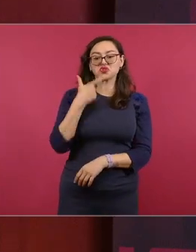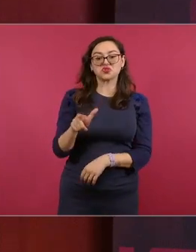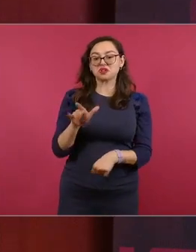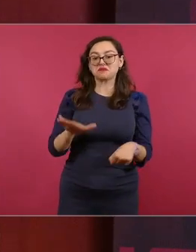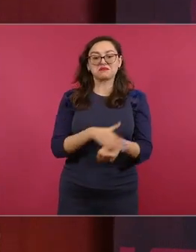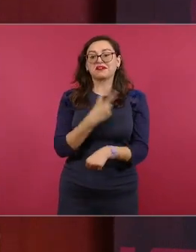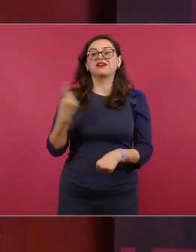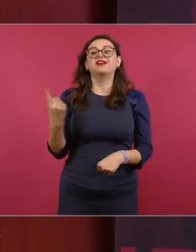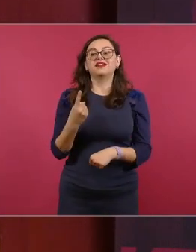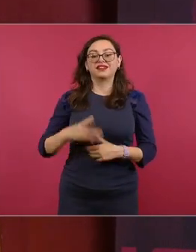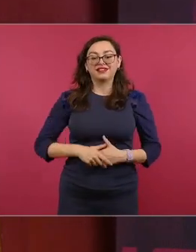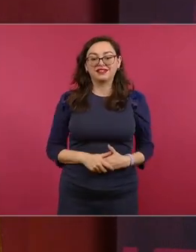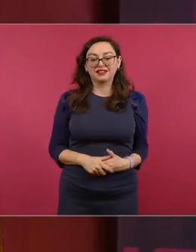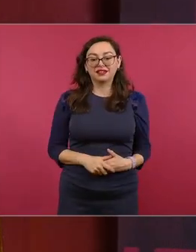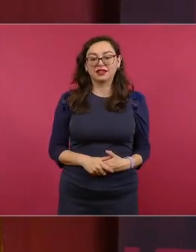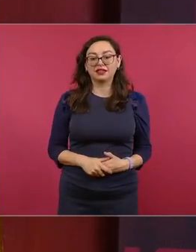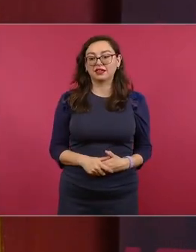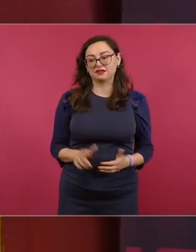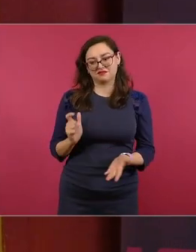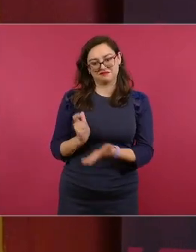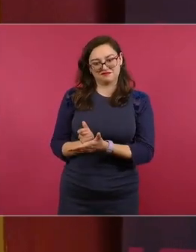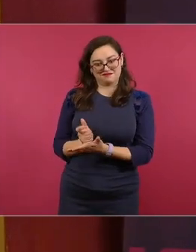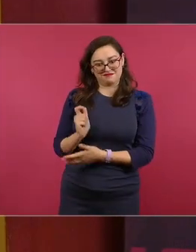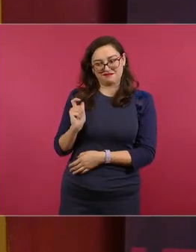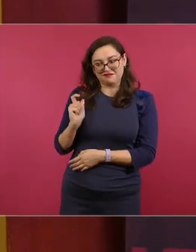completo a los trabajadores.